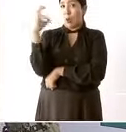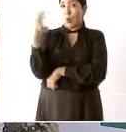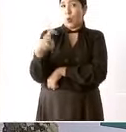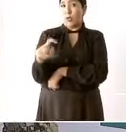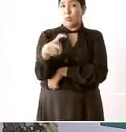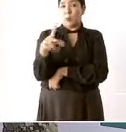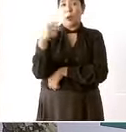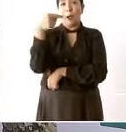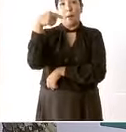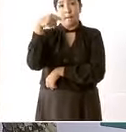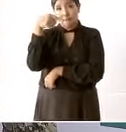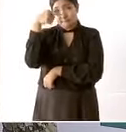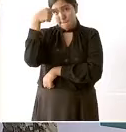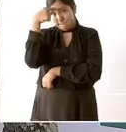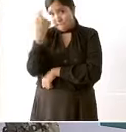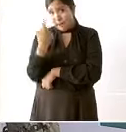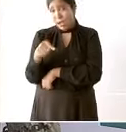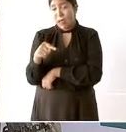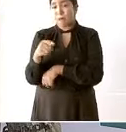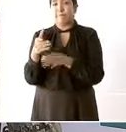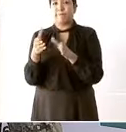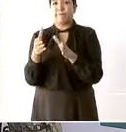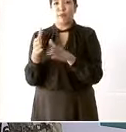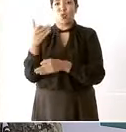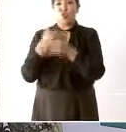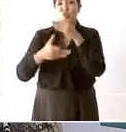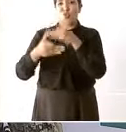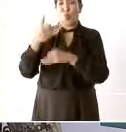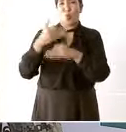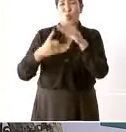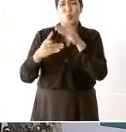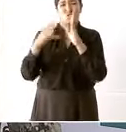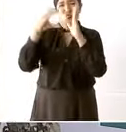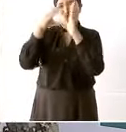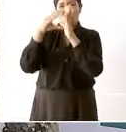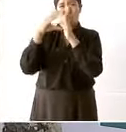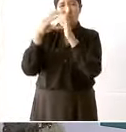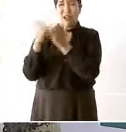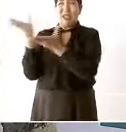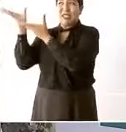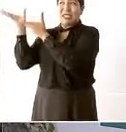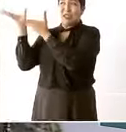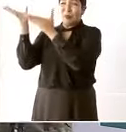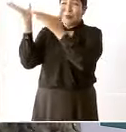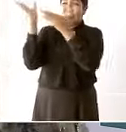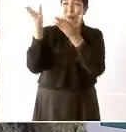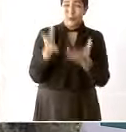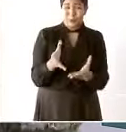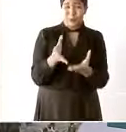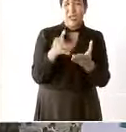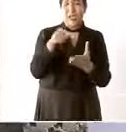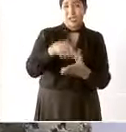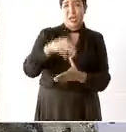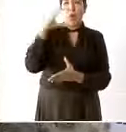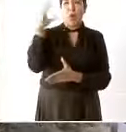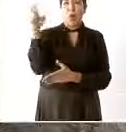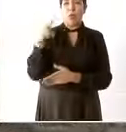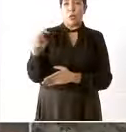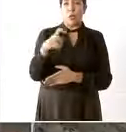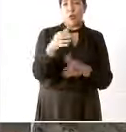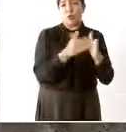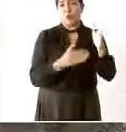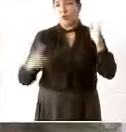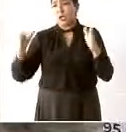ya el círculo del traslado de contenedores de Salina Cruz a Coatzacoalcos o de Coatzacoalcos a Salina Cruz. Y sobre